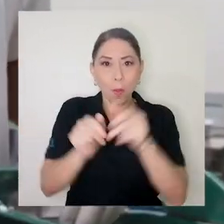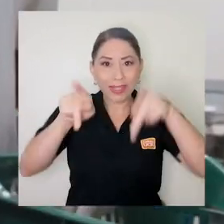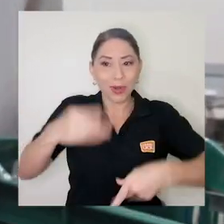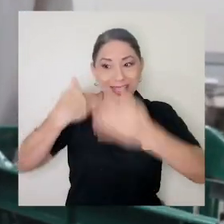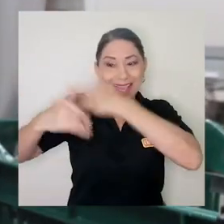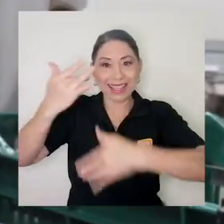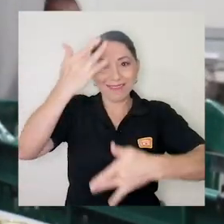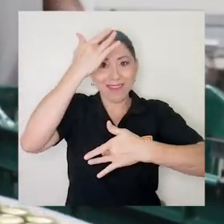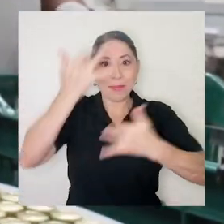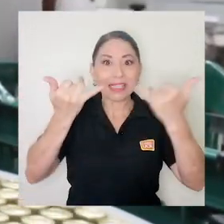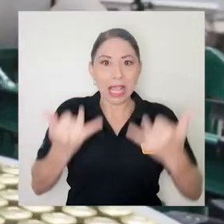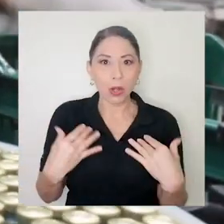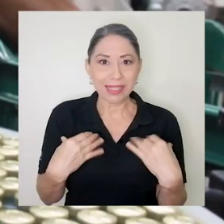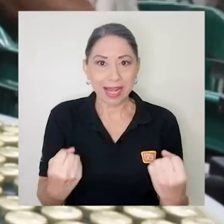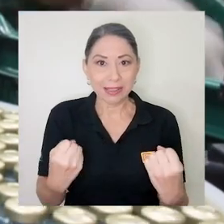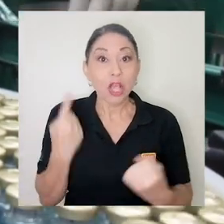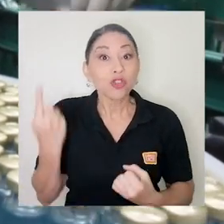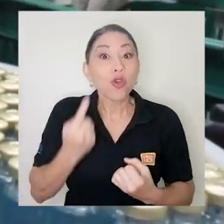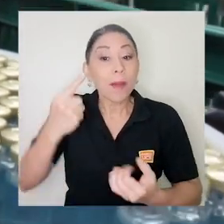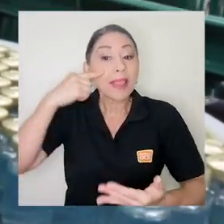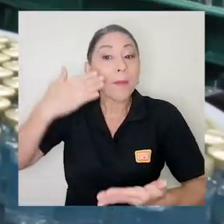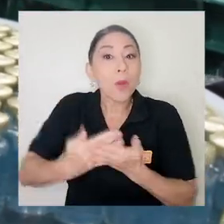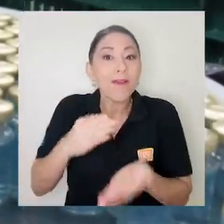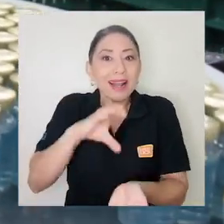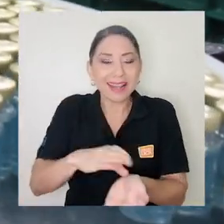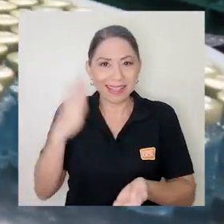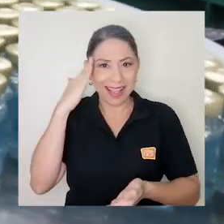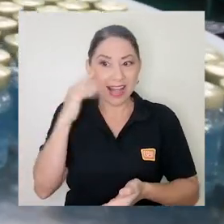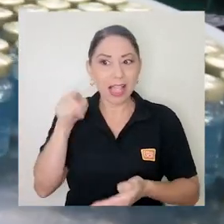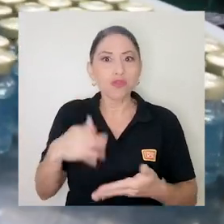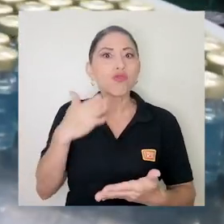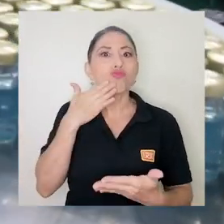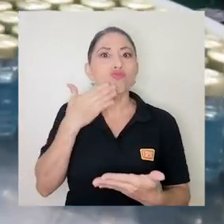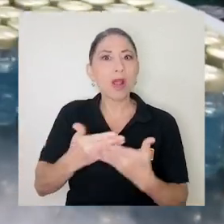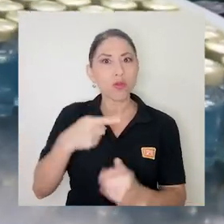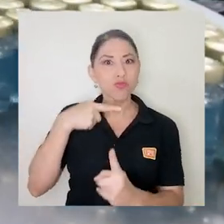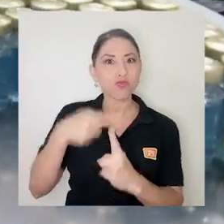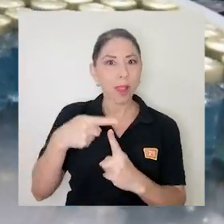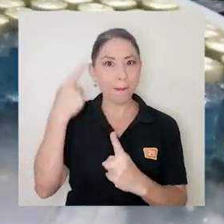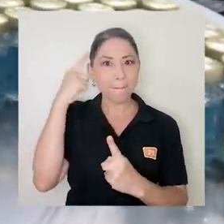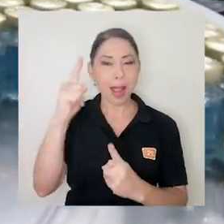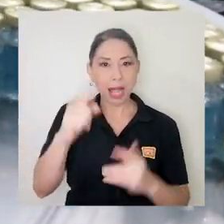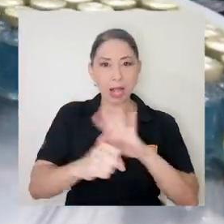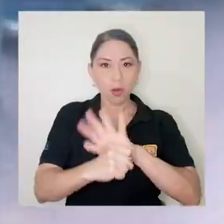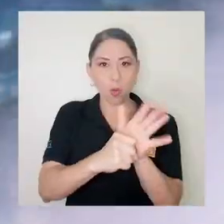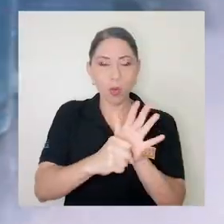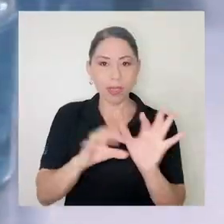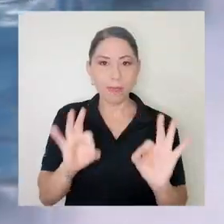ensayo clínico determinará si el tratamiento es eficaz para el tratamiento de la COVID-19.